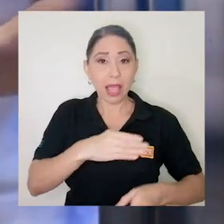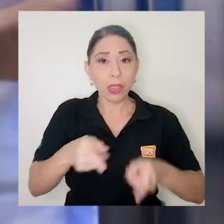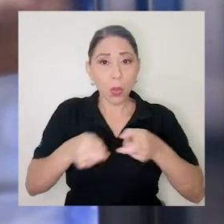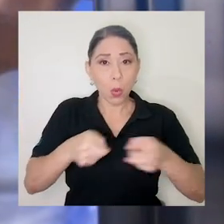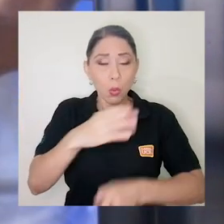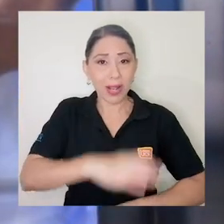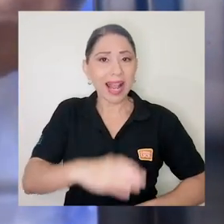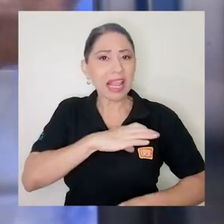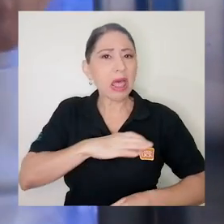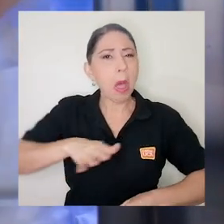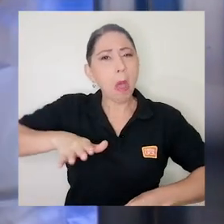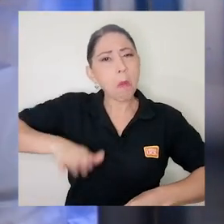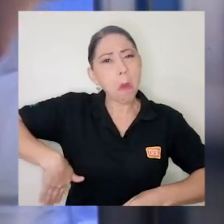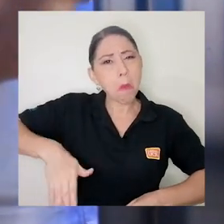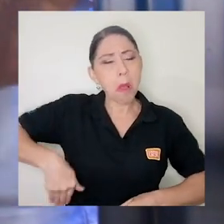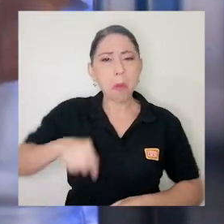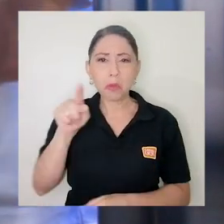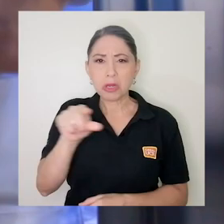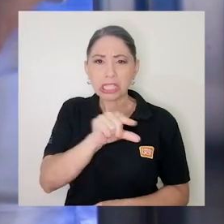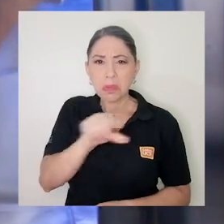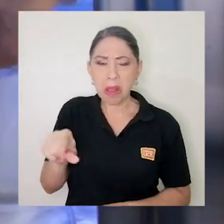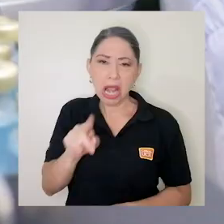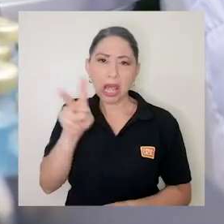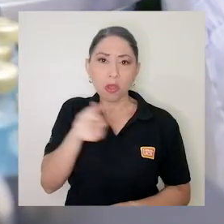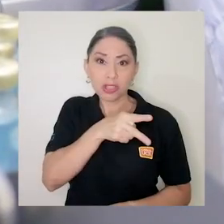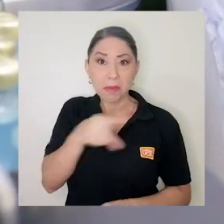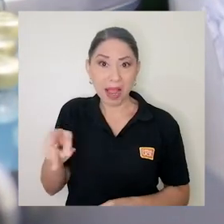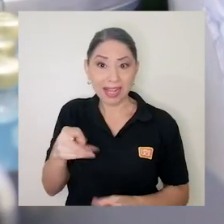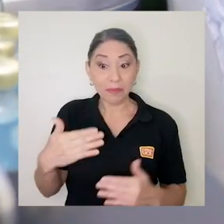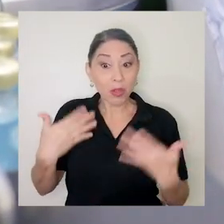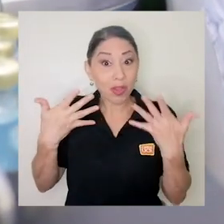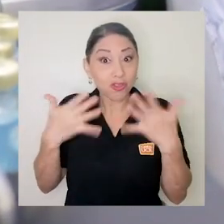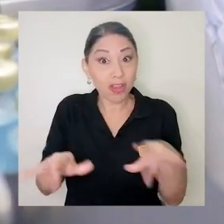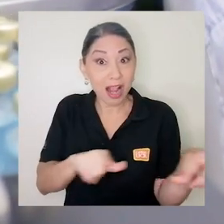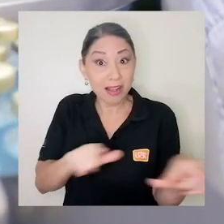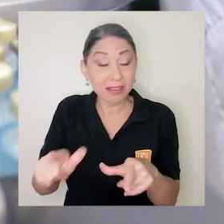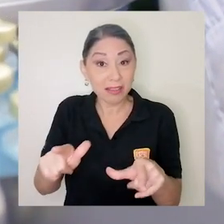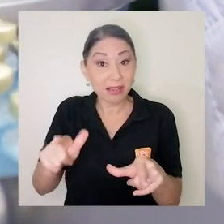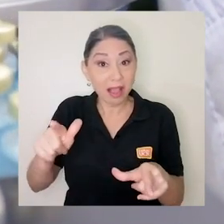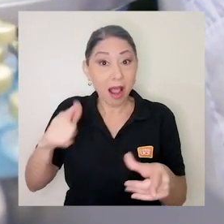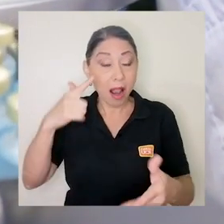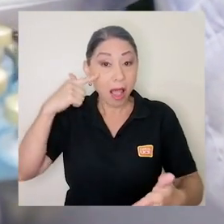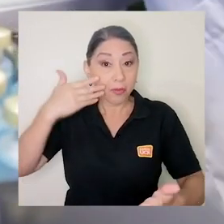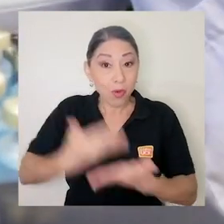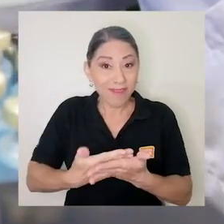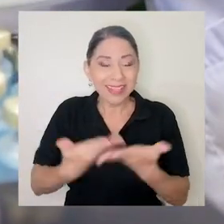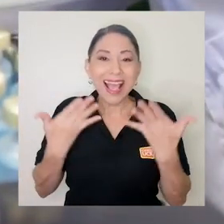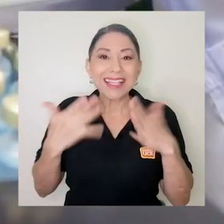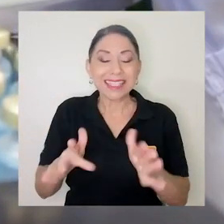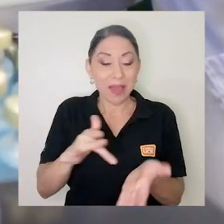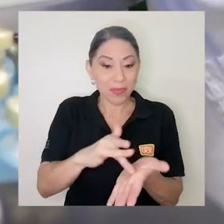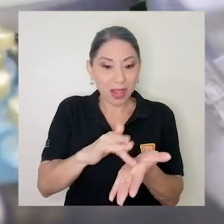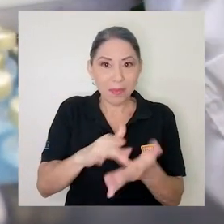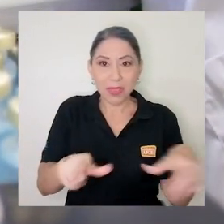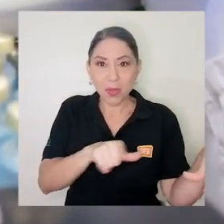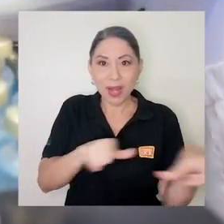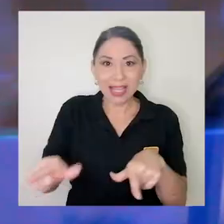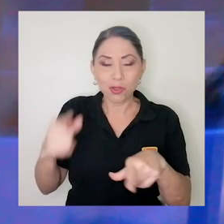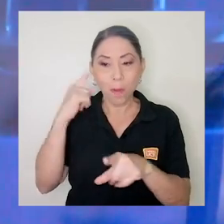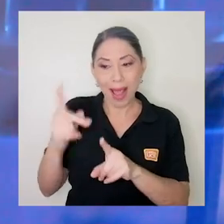calidad tardarían al menos una o dos semanas más y pasadas las pruebas, el tratamiento estará listo para los ensayos